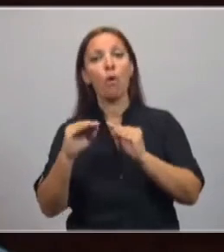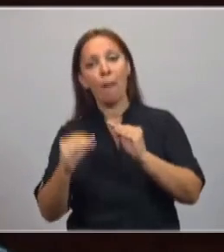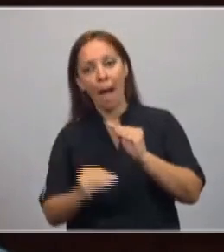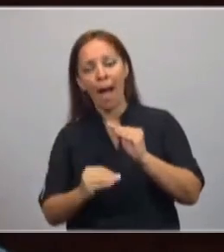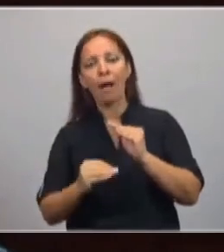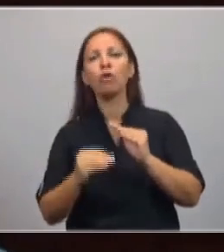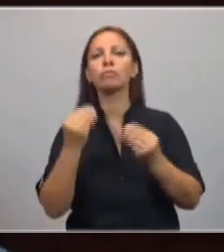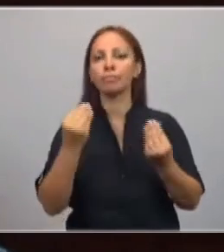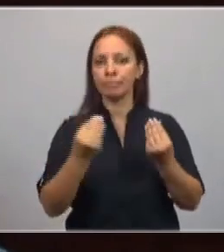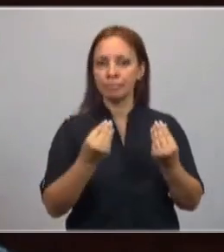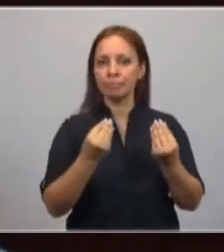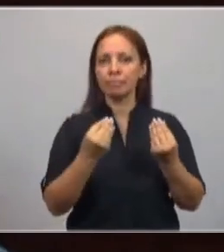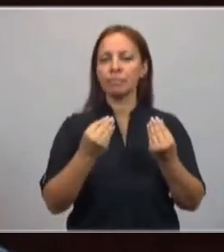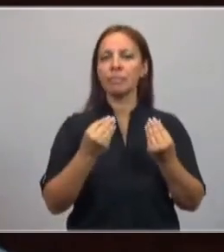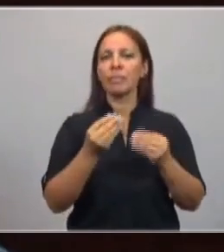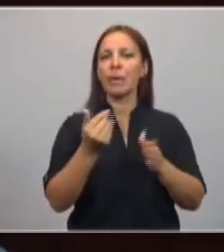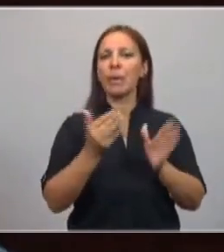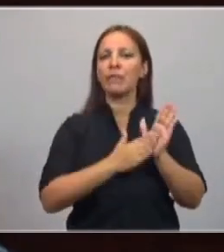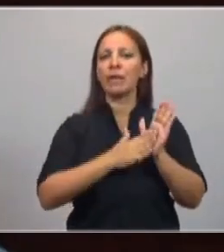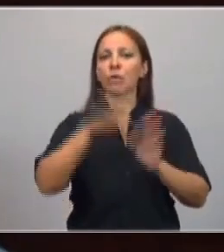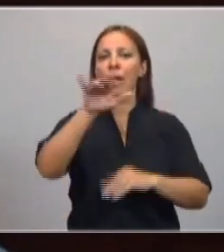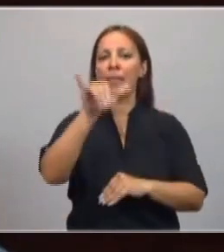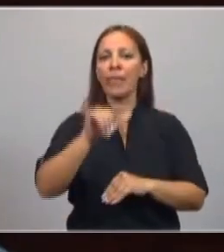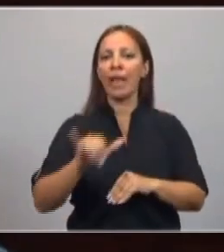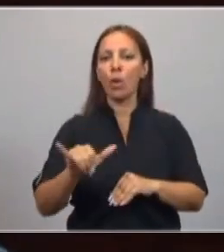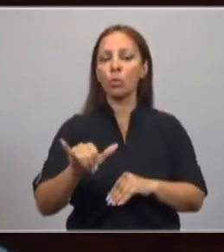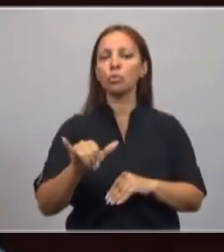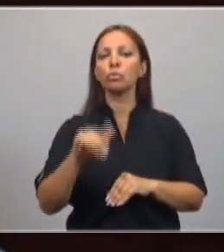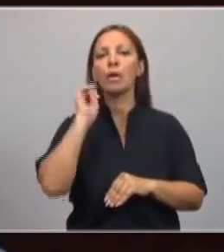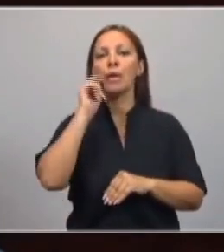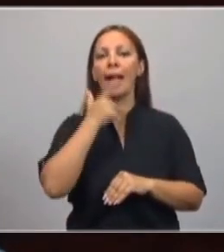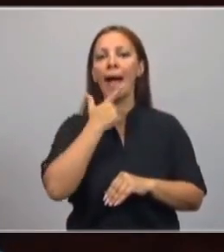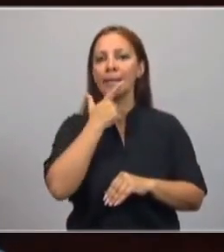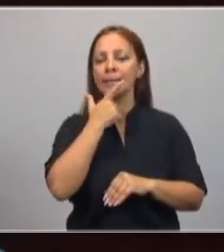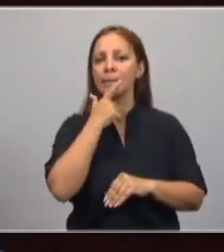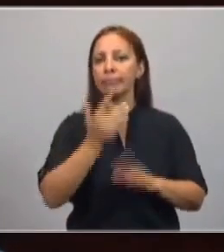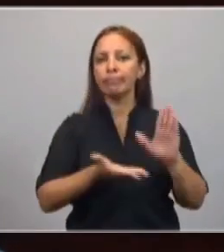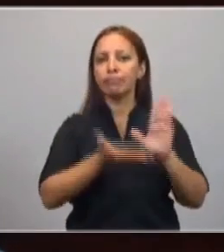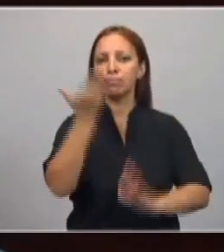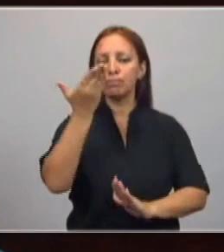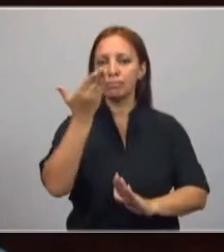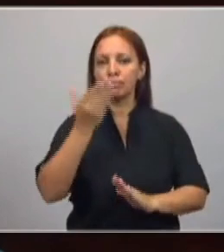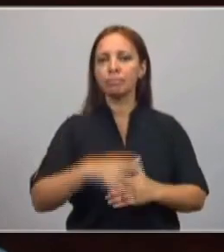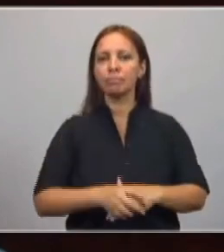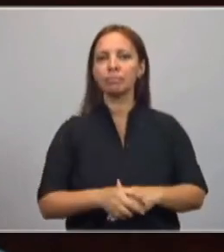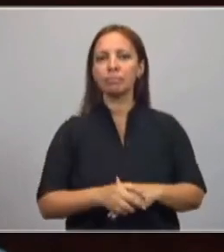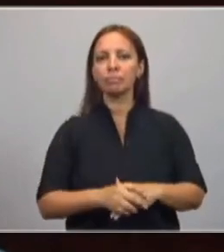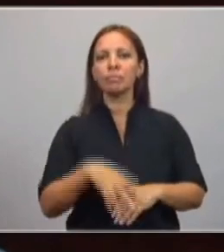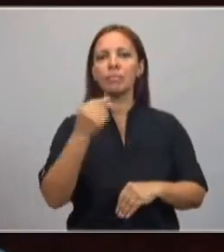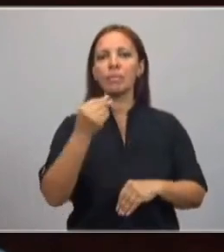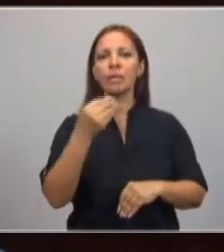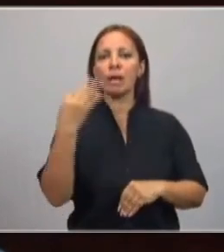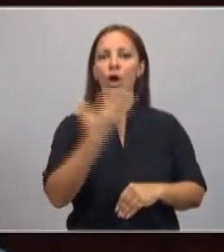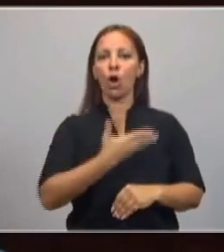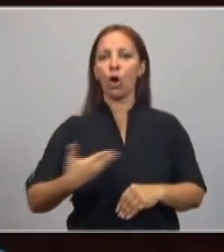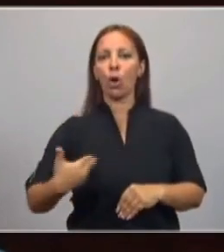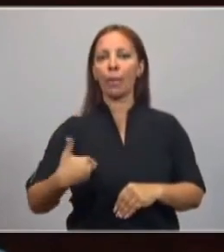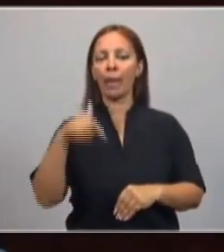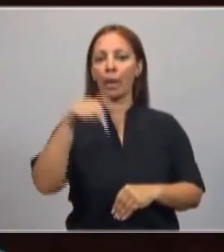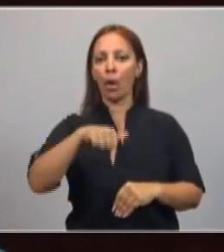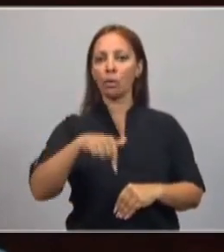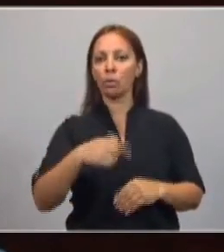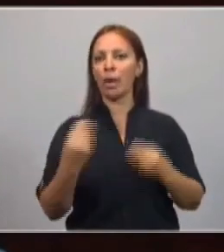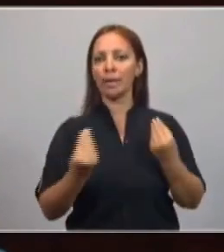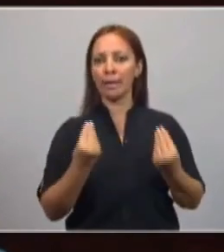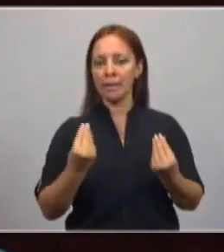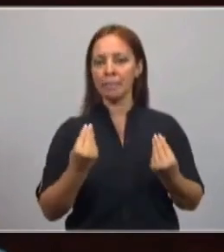hasta 5 veces sus facturas de luz y de gas. Todo el mundo sabe, menos el gobierno actual, que cuando se